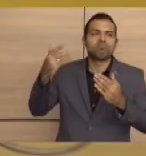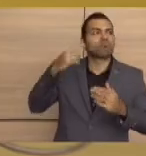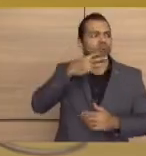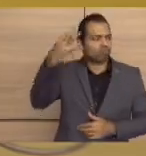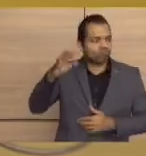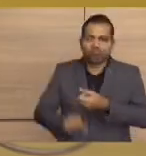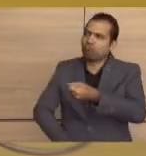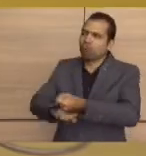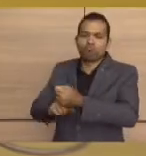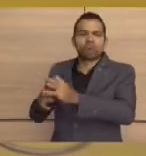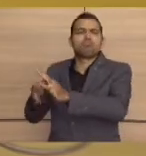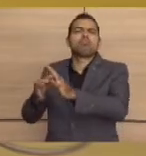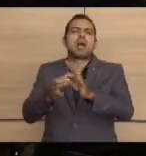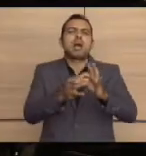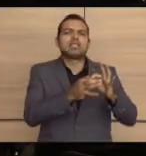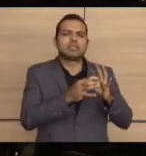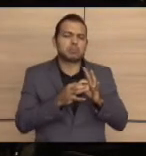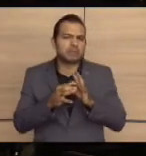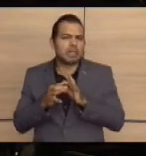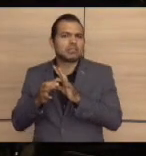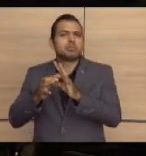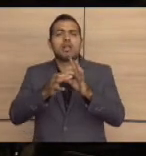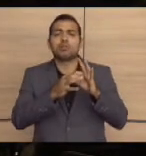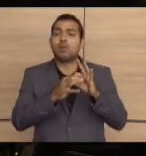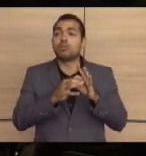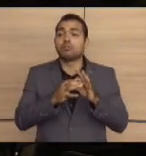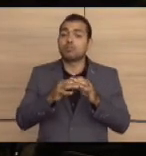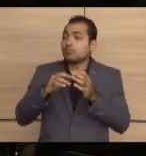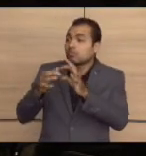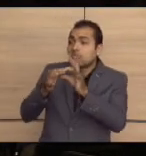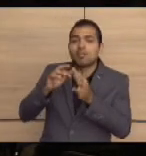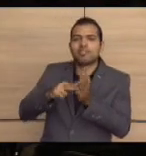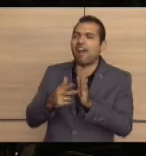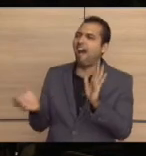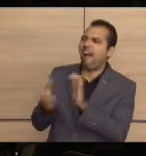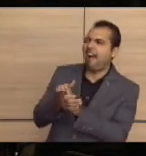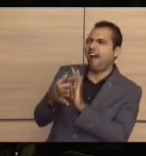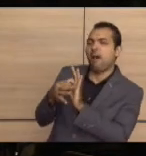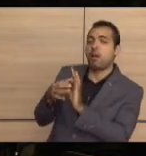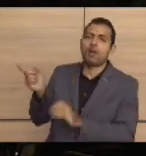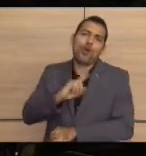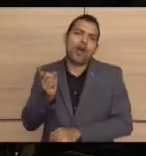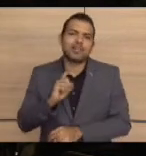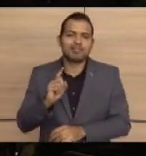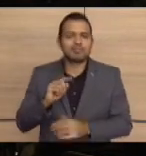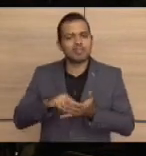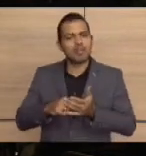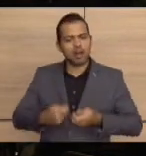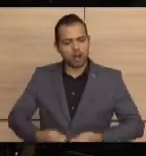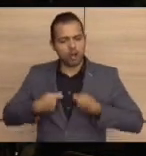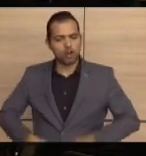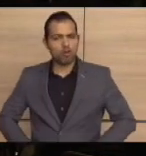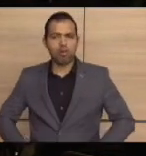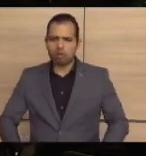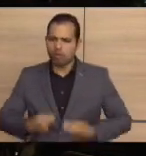eso, se trata de poder trabajar en equipo de verdad, saber cuál es nuestro rol y para dónde vamos. Y creo que por primera vez lo logramos hacer por fuera de